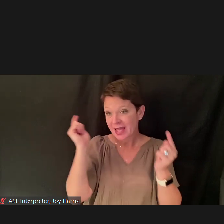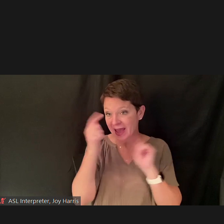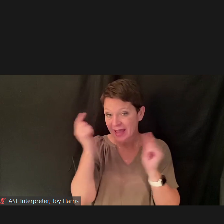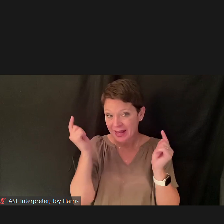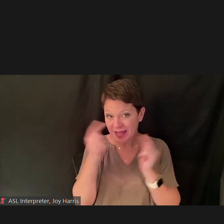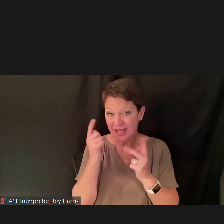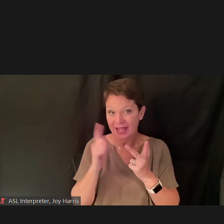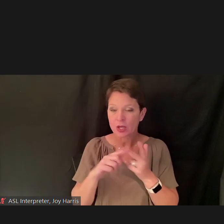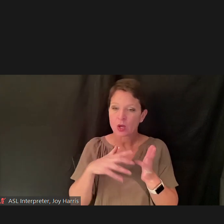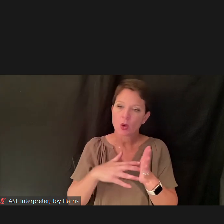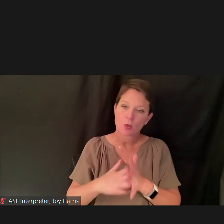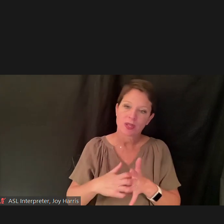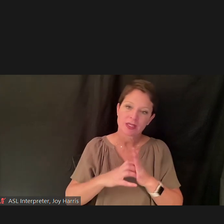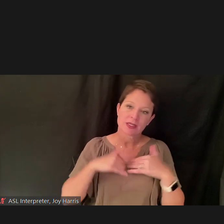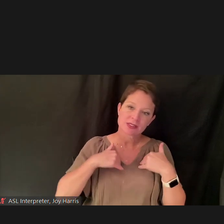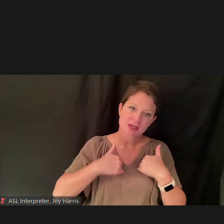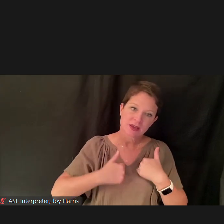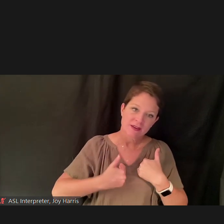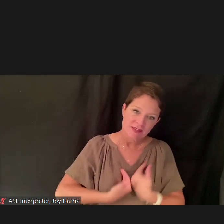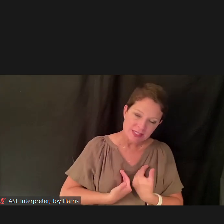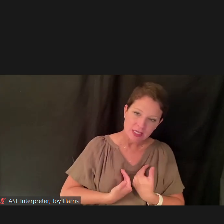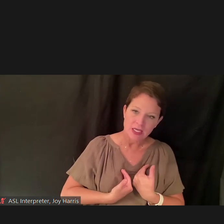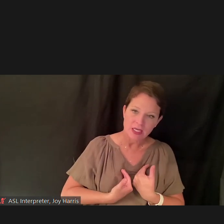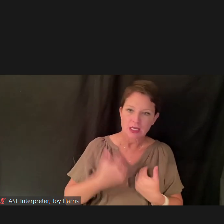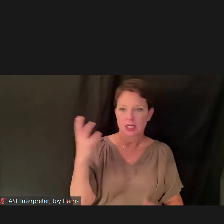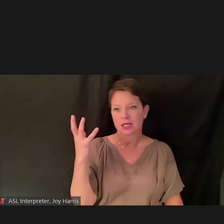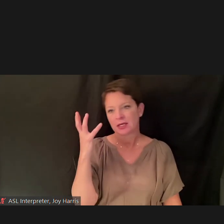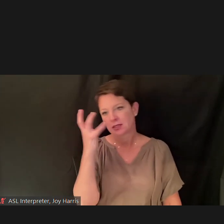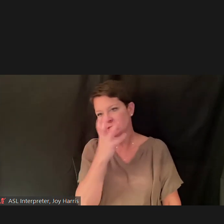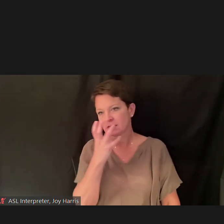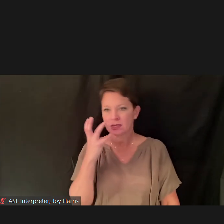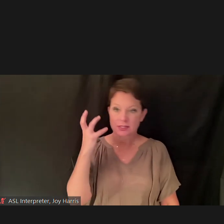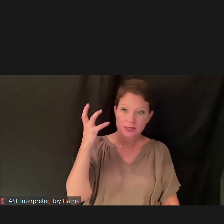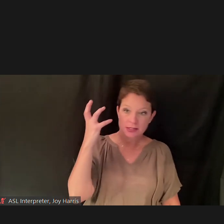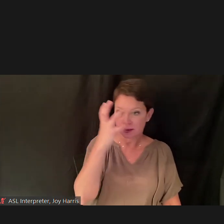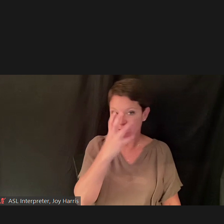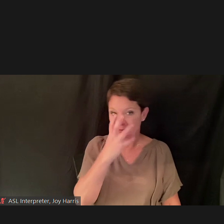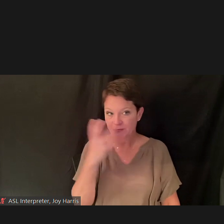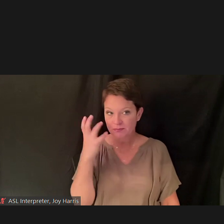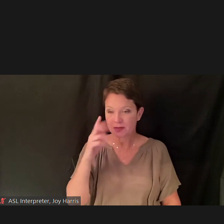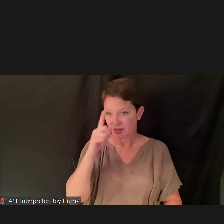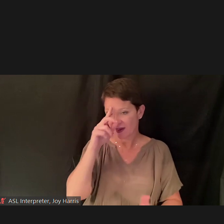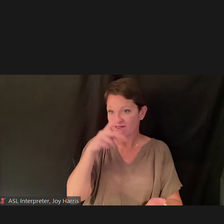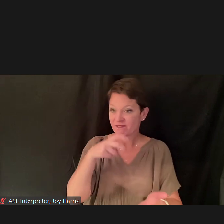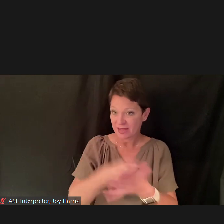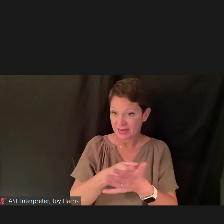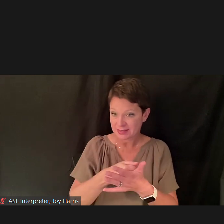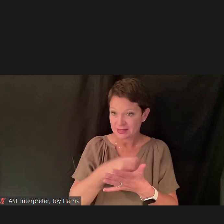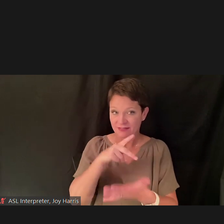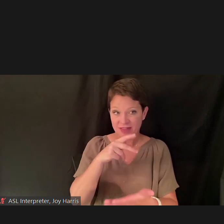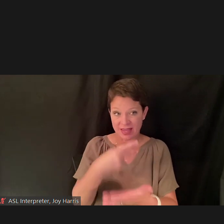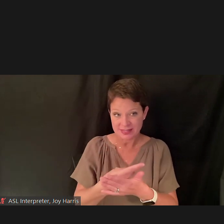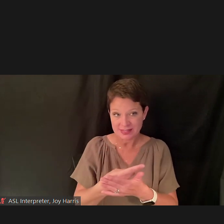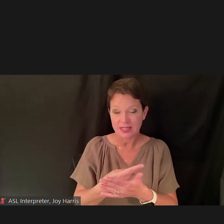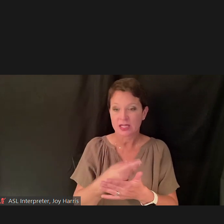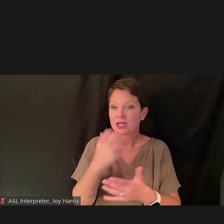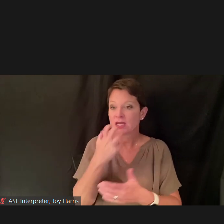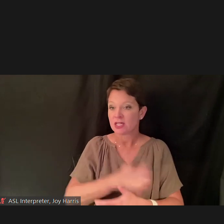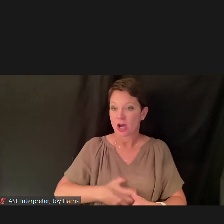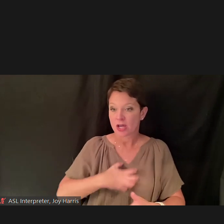incluye sudoración intensa, dolores de cabeza, debilidad, cansancio, mareos,